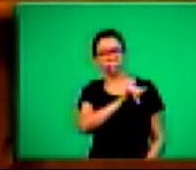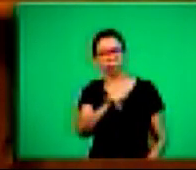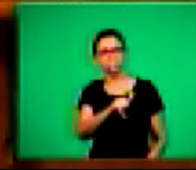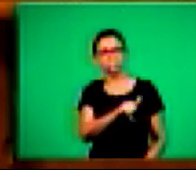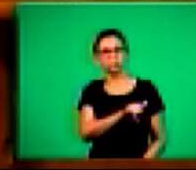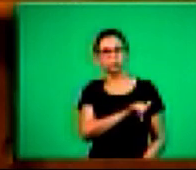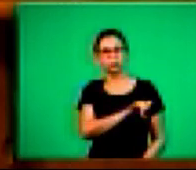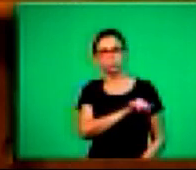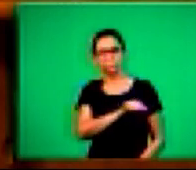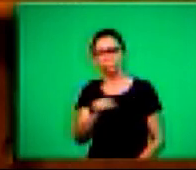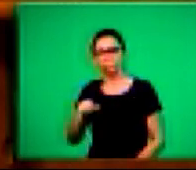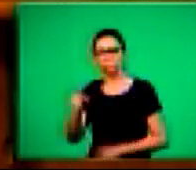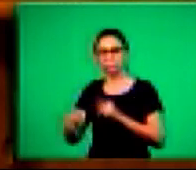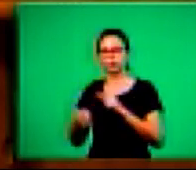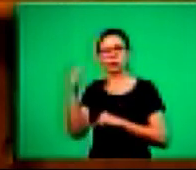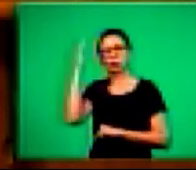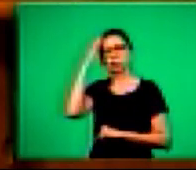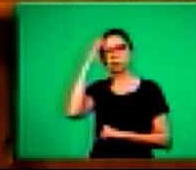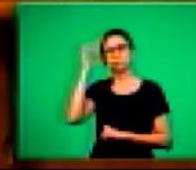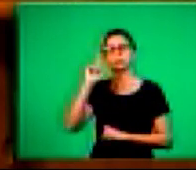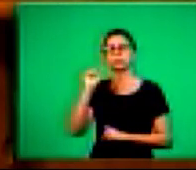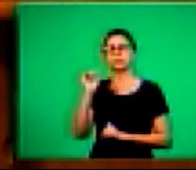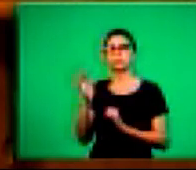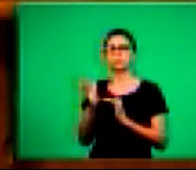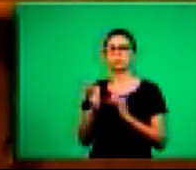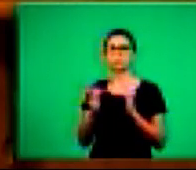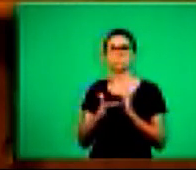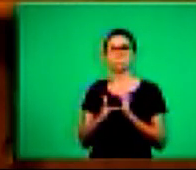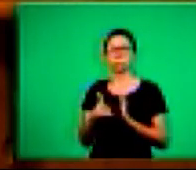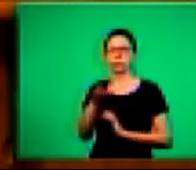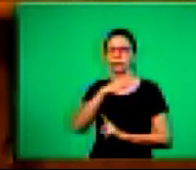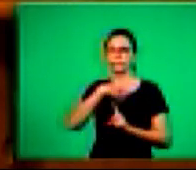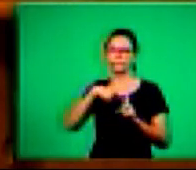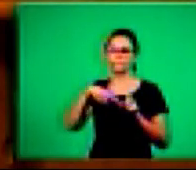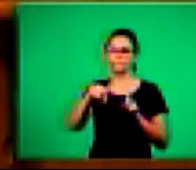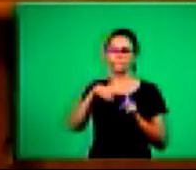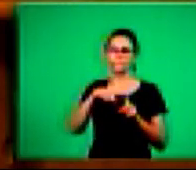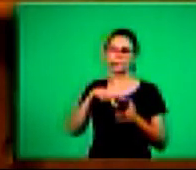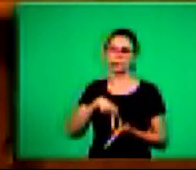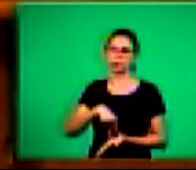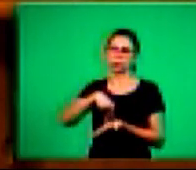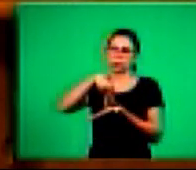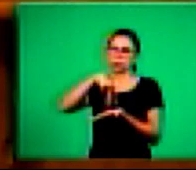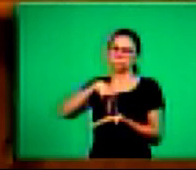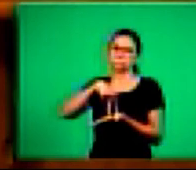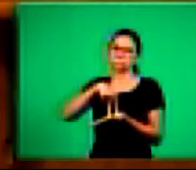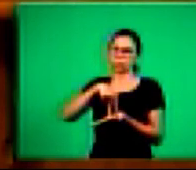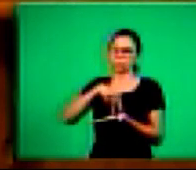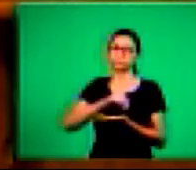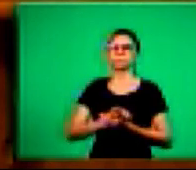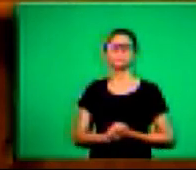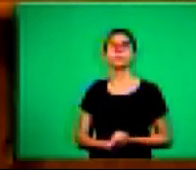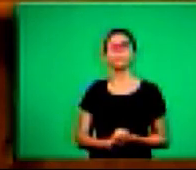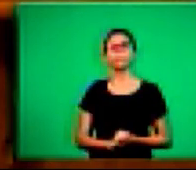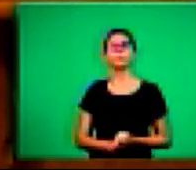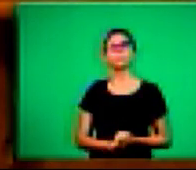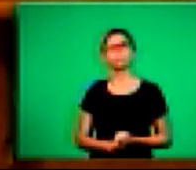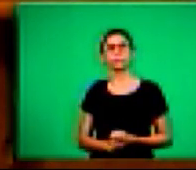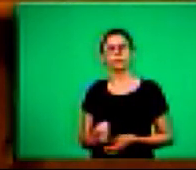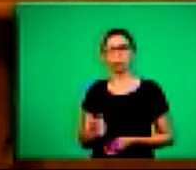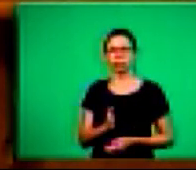muertos este fue el gran proyecto que dio inicio este proyecto fue iniciado